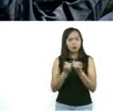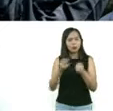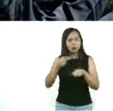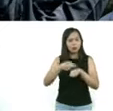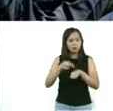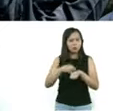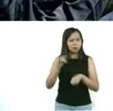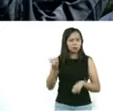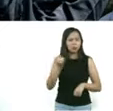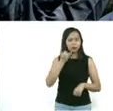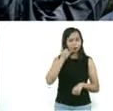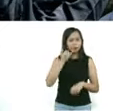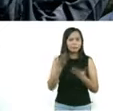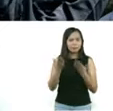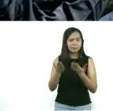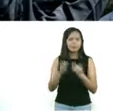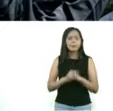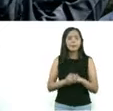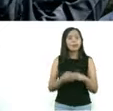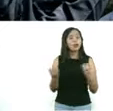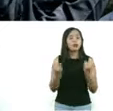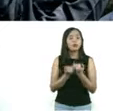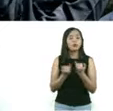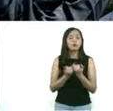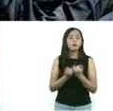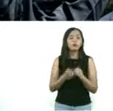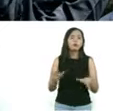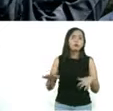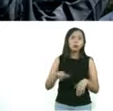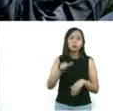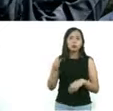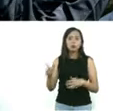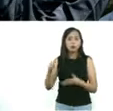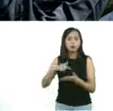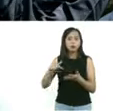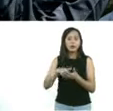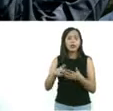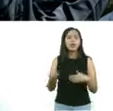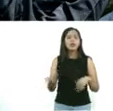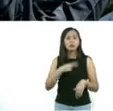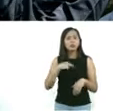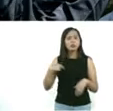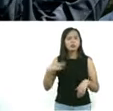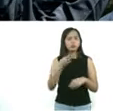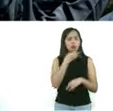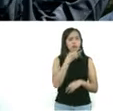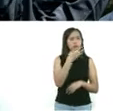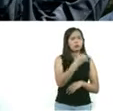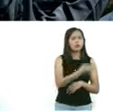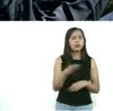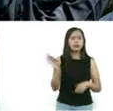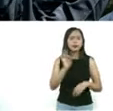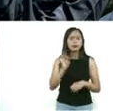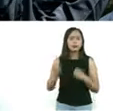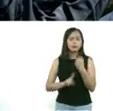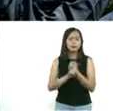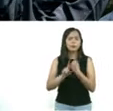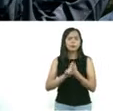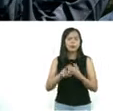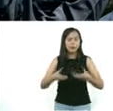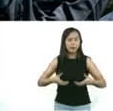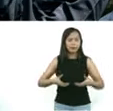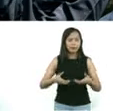Y también, por otra parte, a través de nuestro centro de orientación vial, vamos a informar continuamente sobre cualquier afectación a las principales